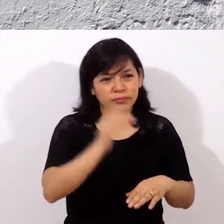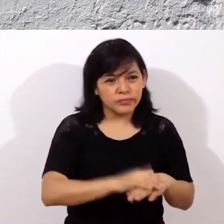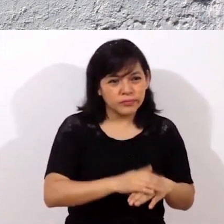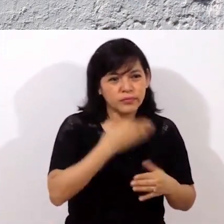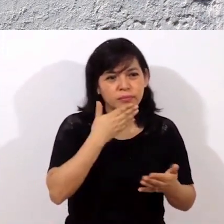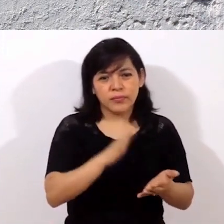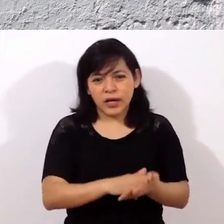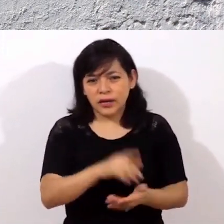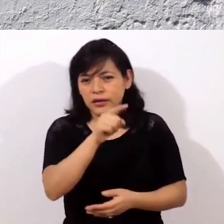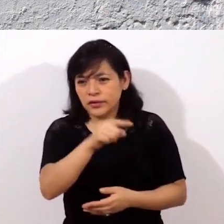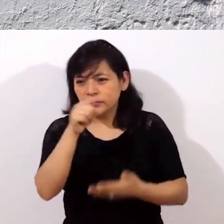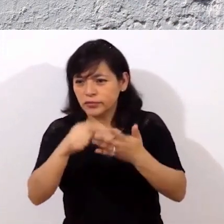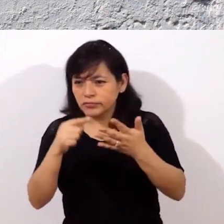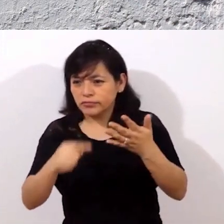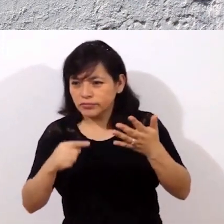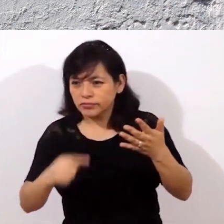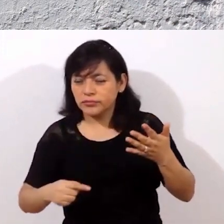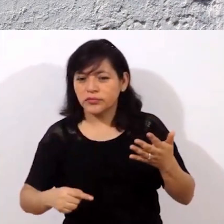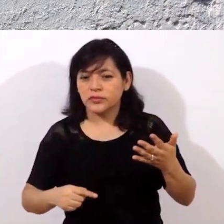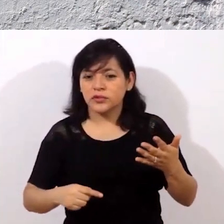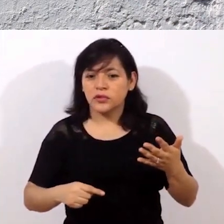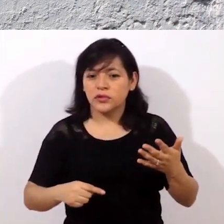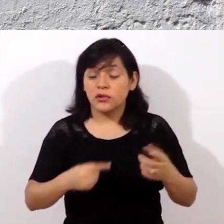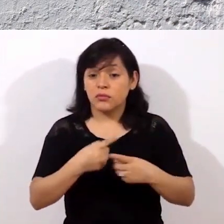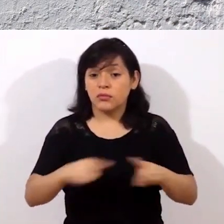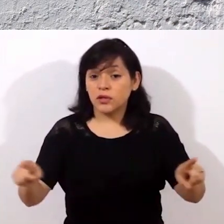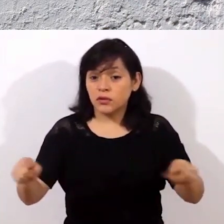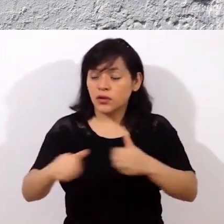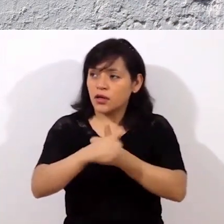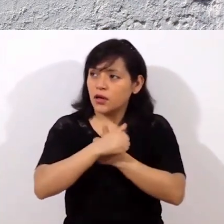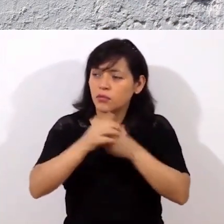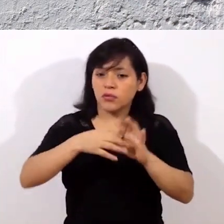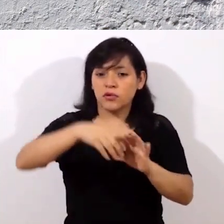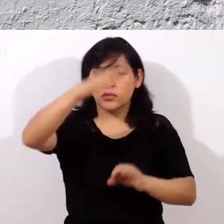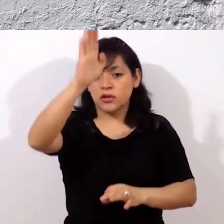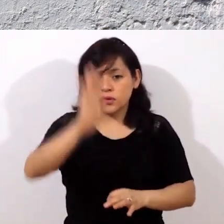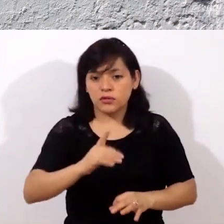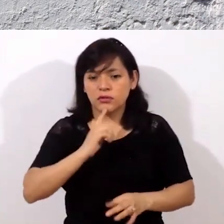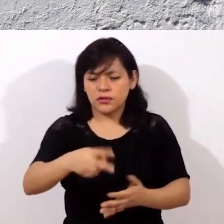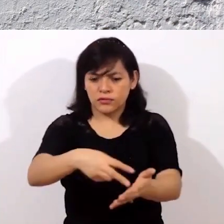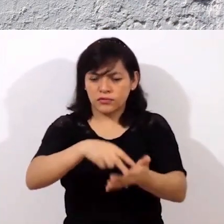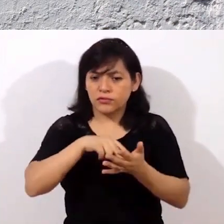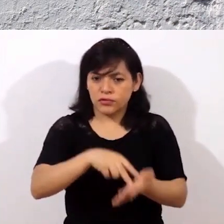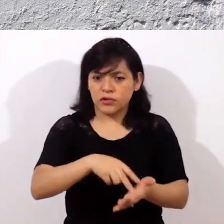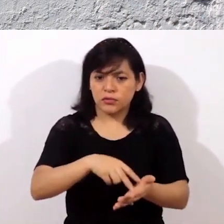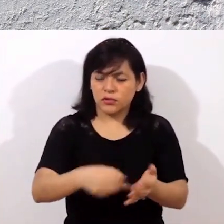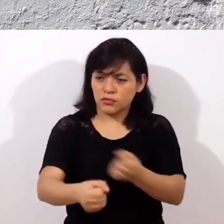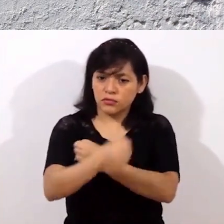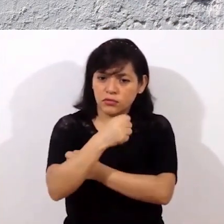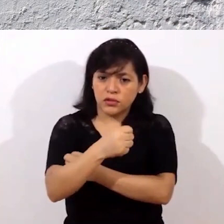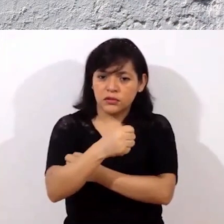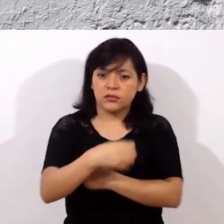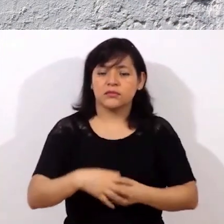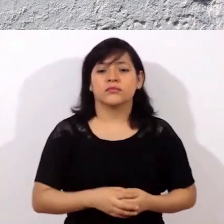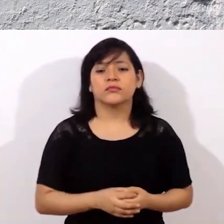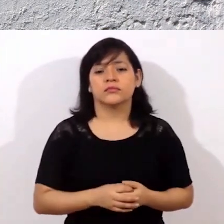Si el amor de Dios no fuera de manera contundente, firme y concreta, hoy no estaríamos aquí. Porque